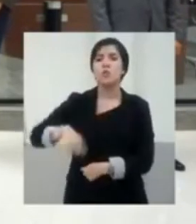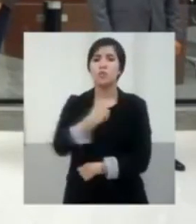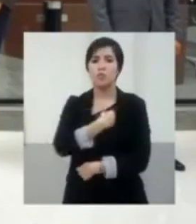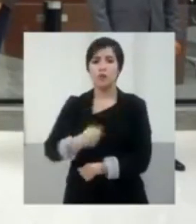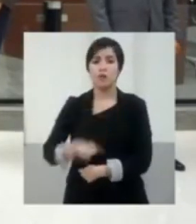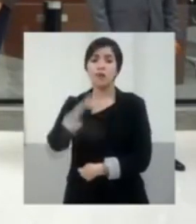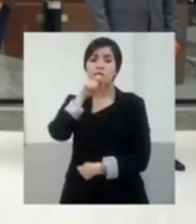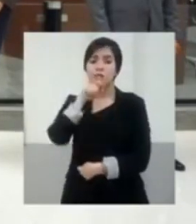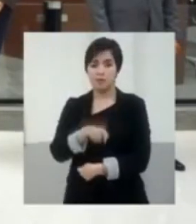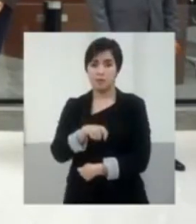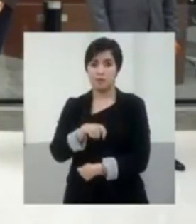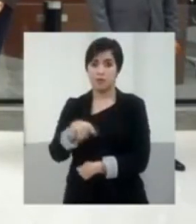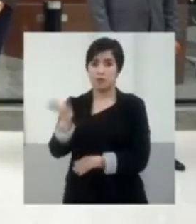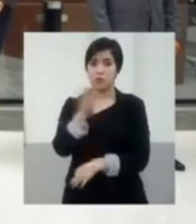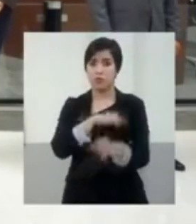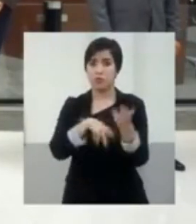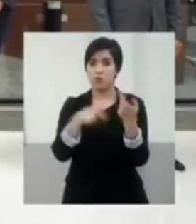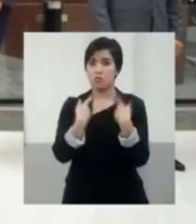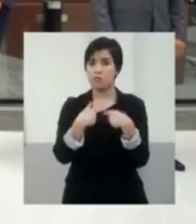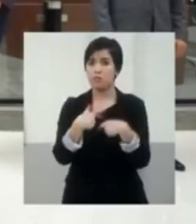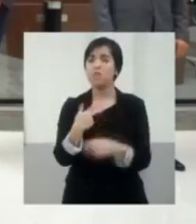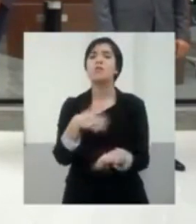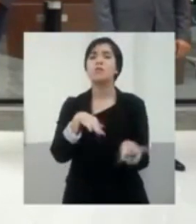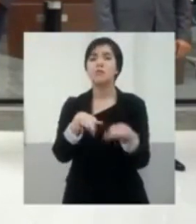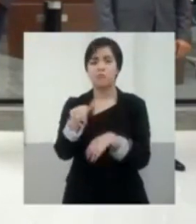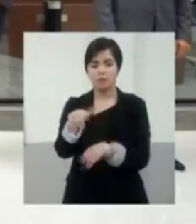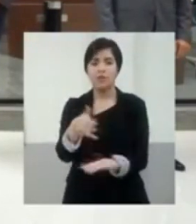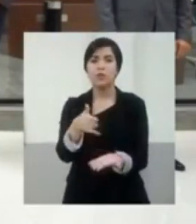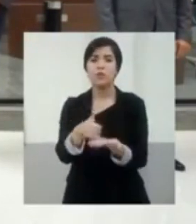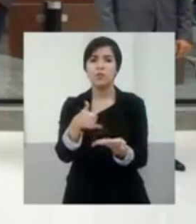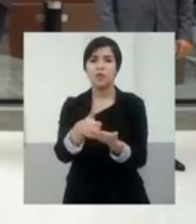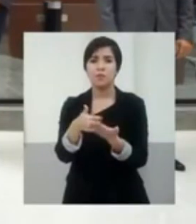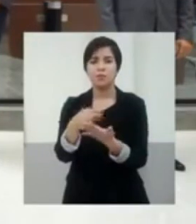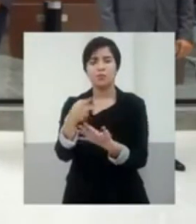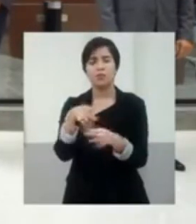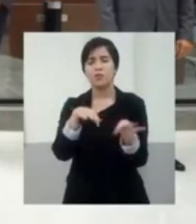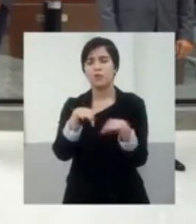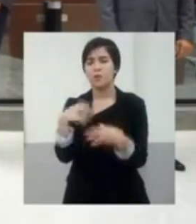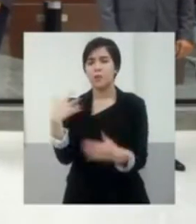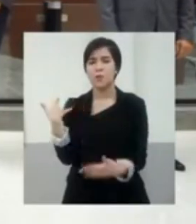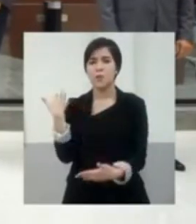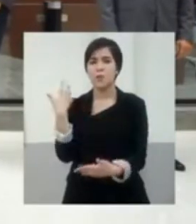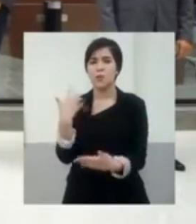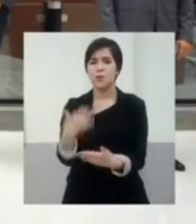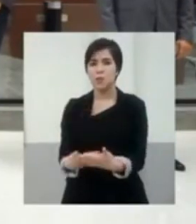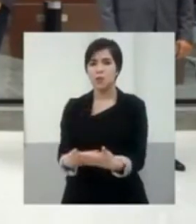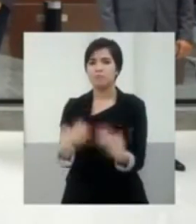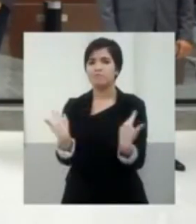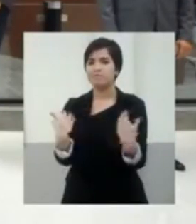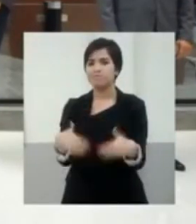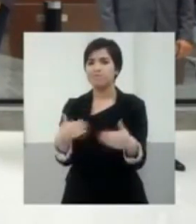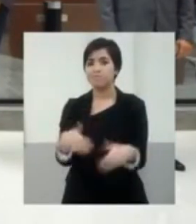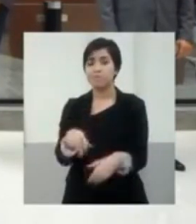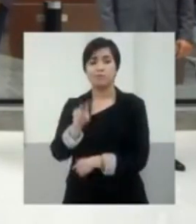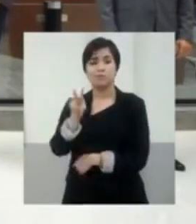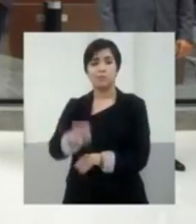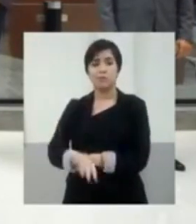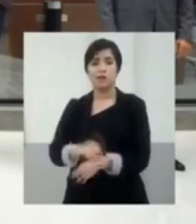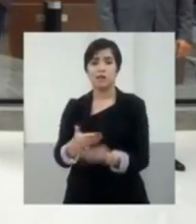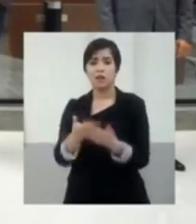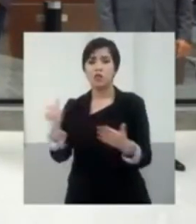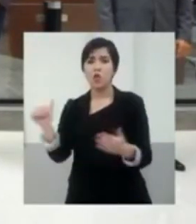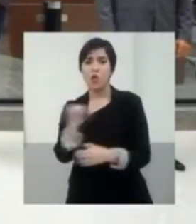haciendo por quien ha ocupado el cargo del presidente constitucional desde el año 2015, el licenciado Víctor Manuel Manríquez